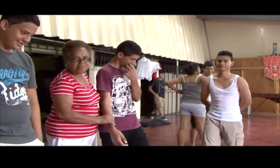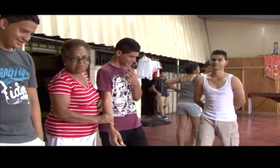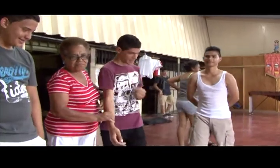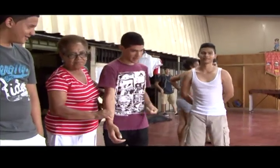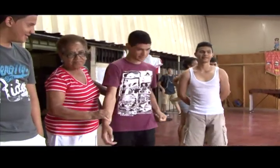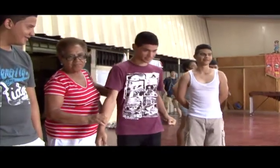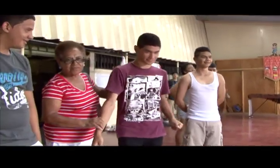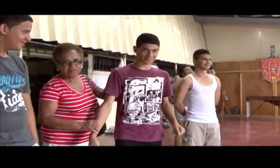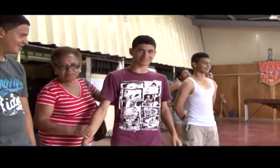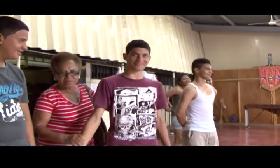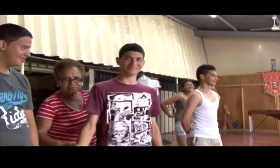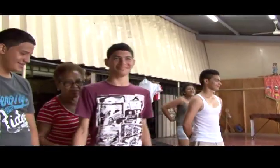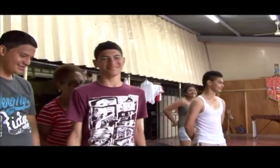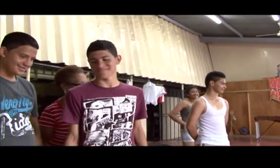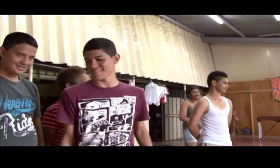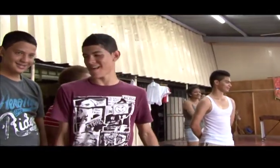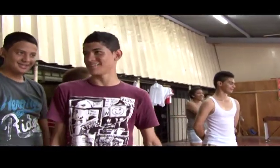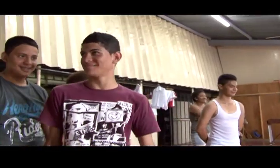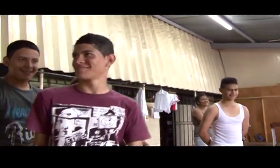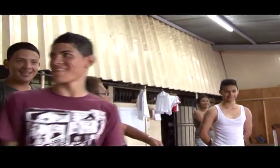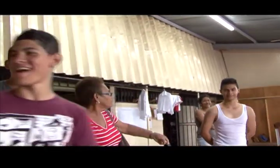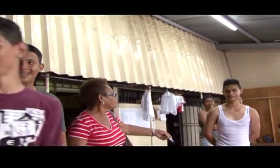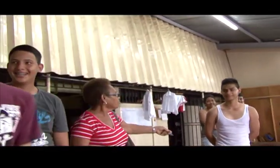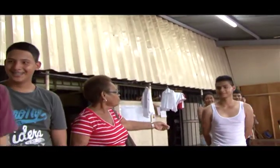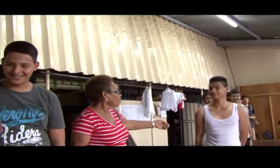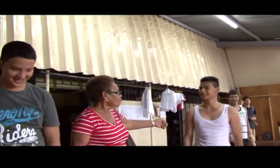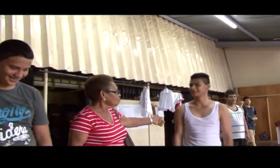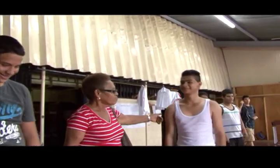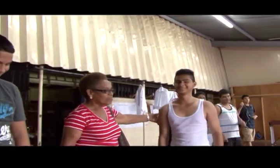marimbista. Para saludar.